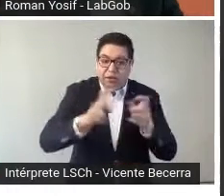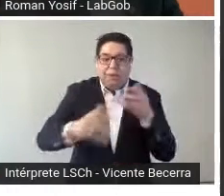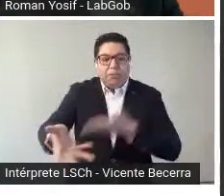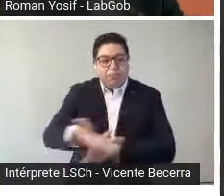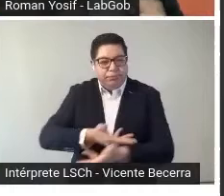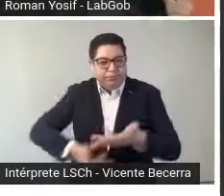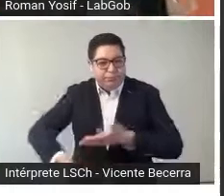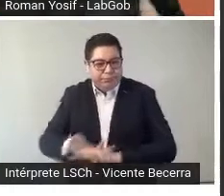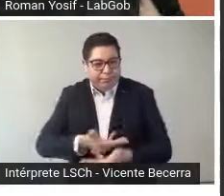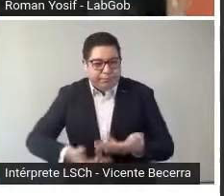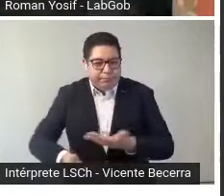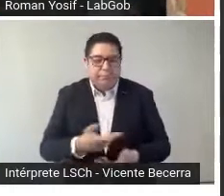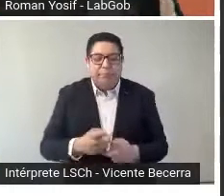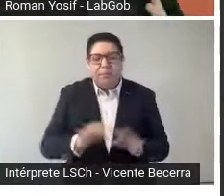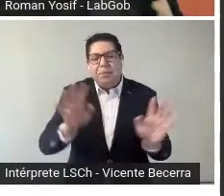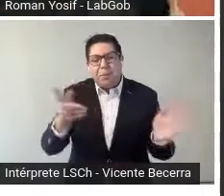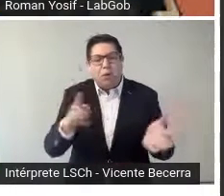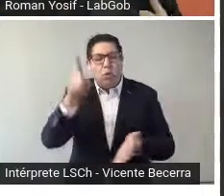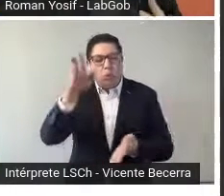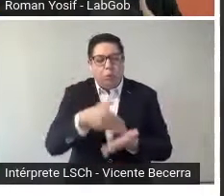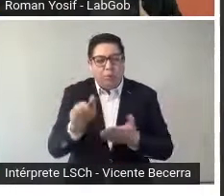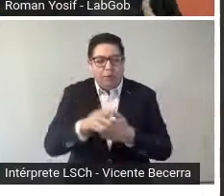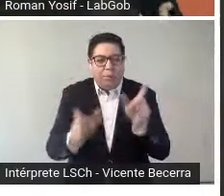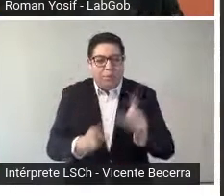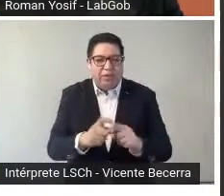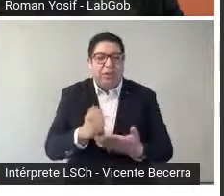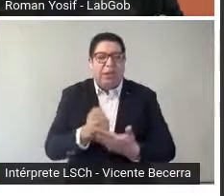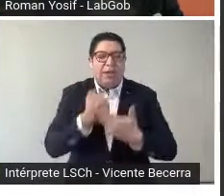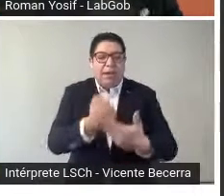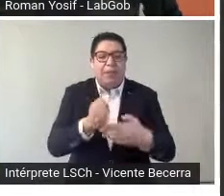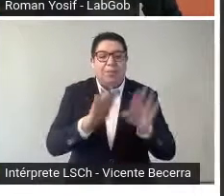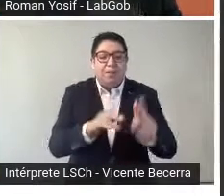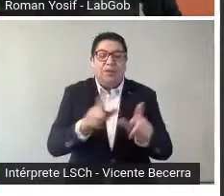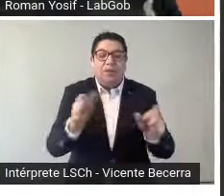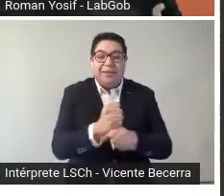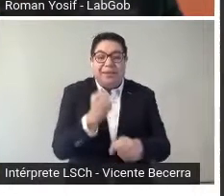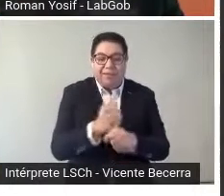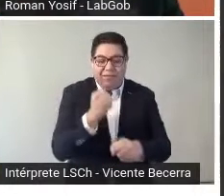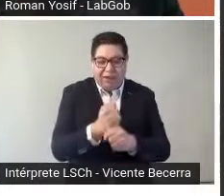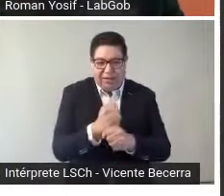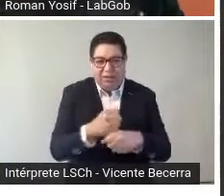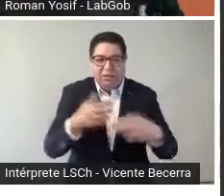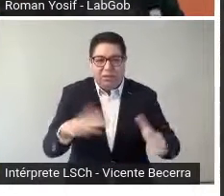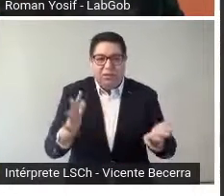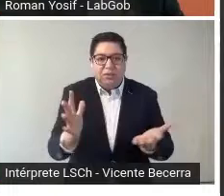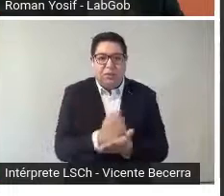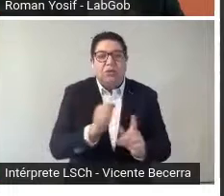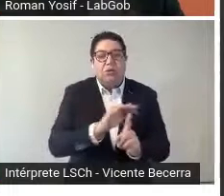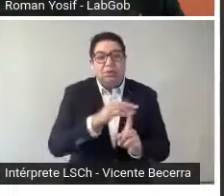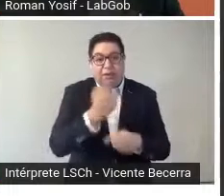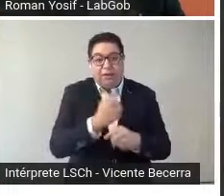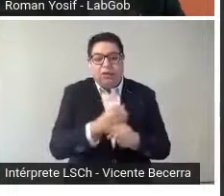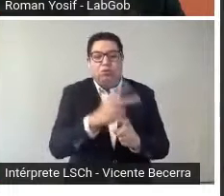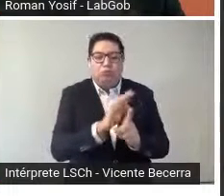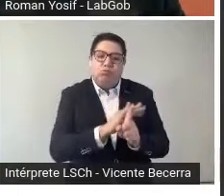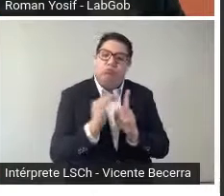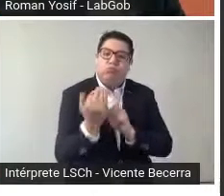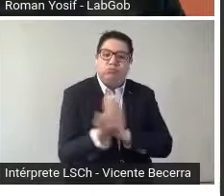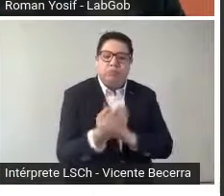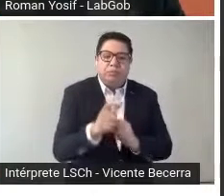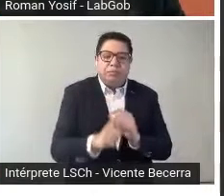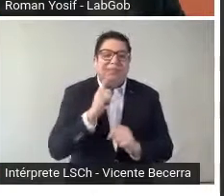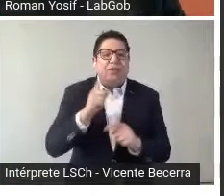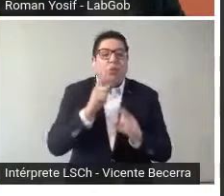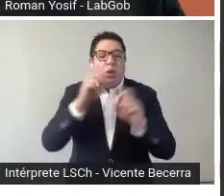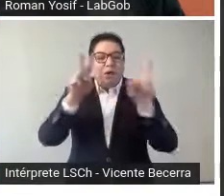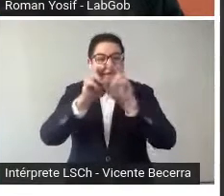llegar a casi 1 millón de personas con nuevos empleos y con protección del empleo a través de lo que es el